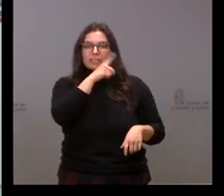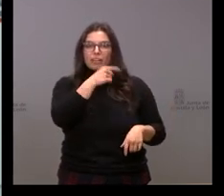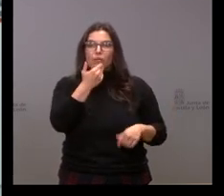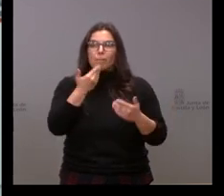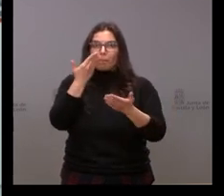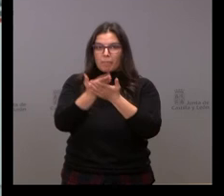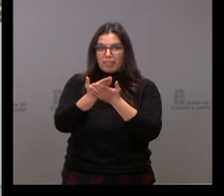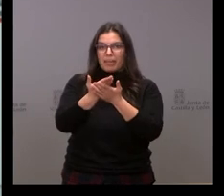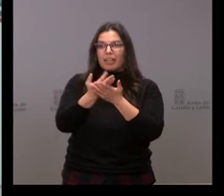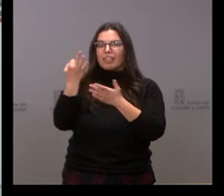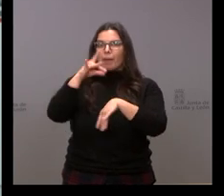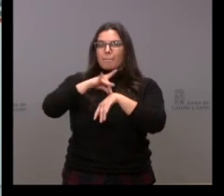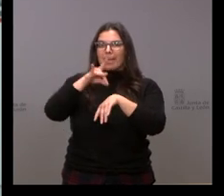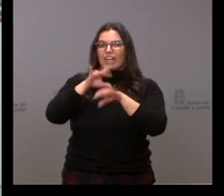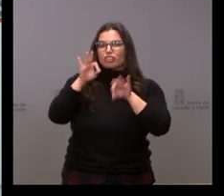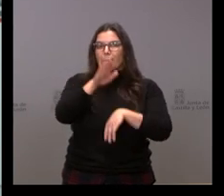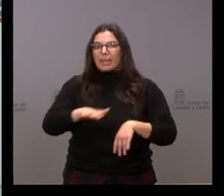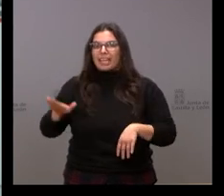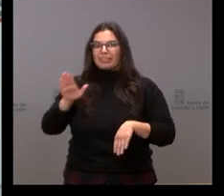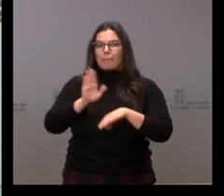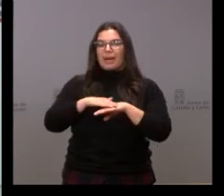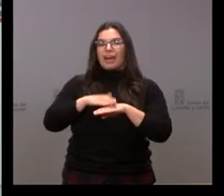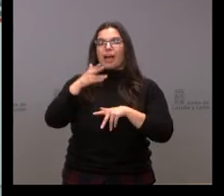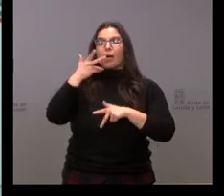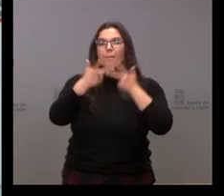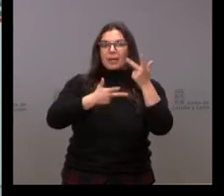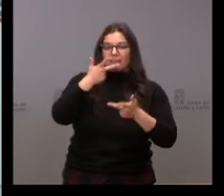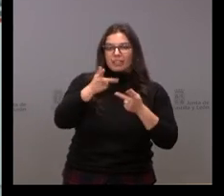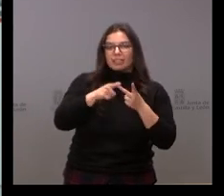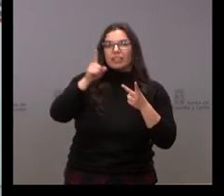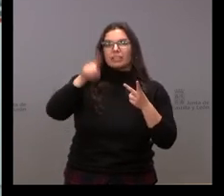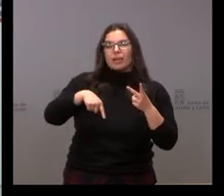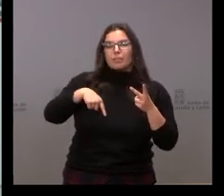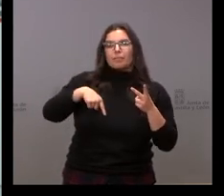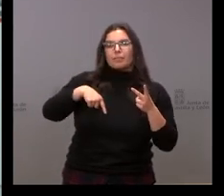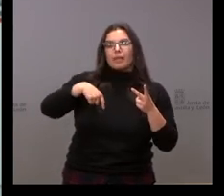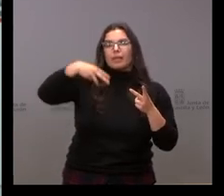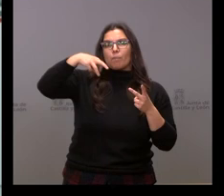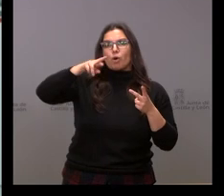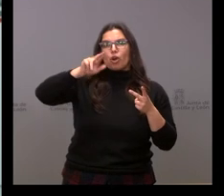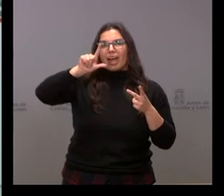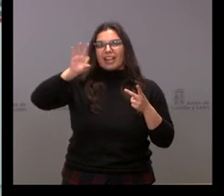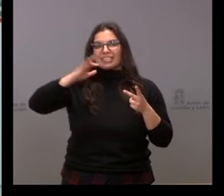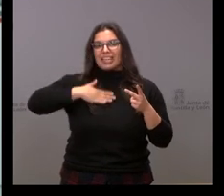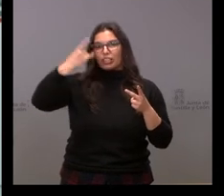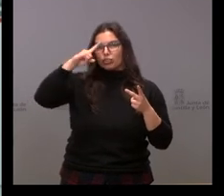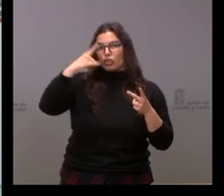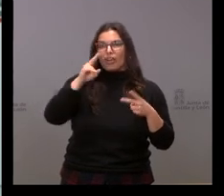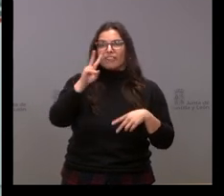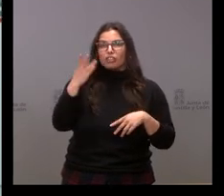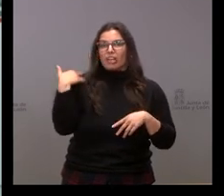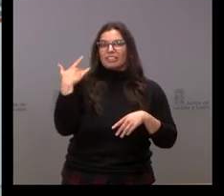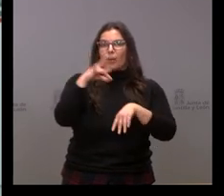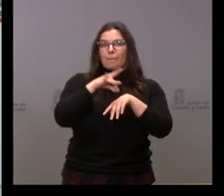benavente los vecinos de morales de toro que han visto reducir el médico de cinco días a dos